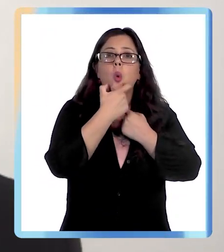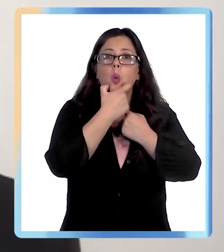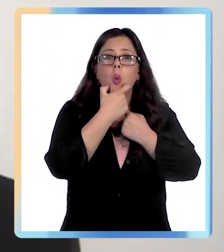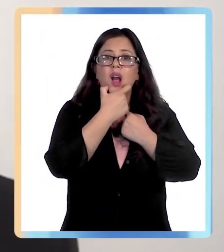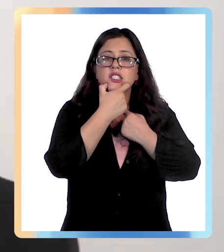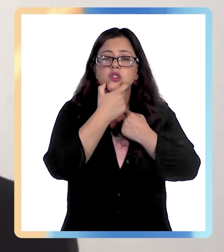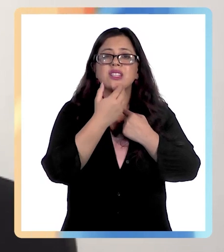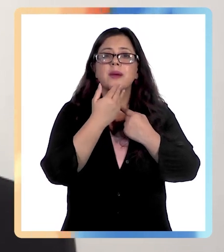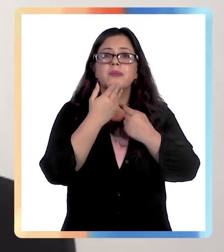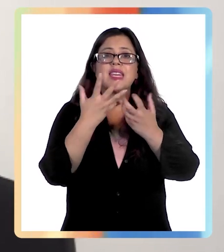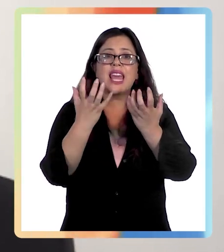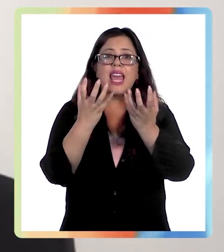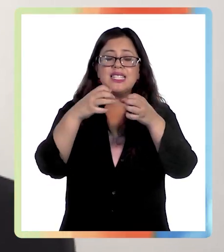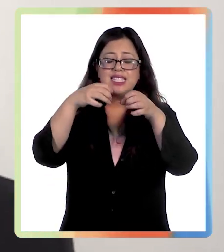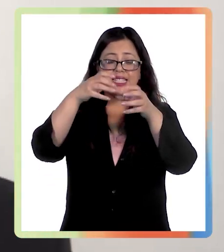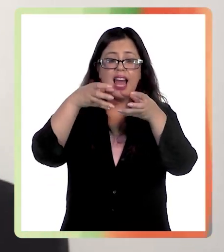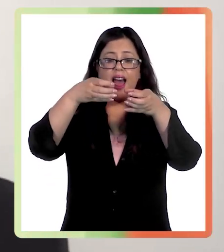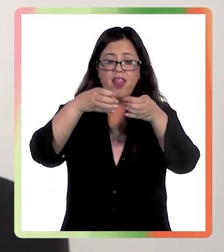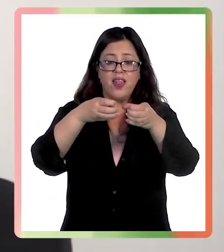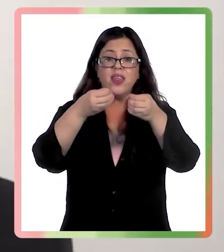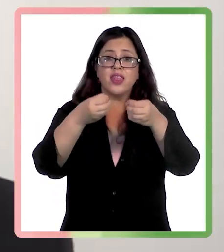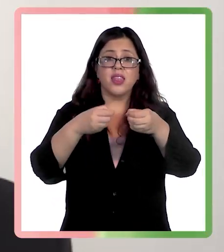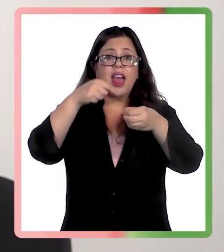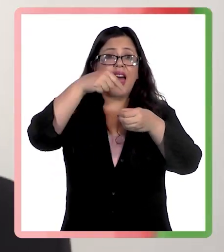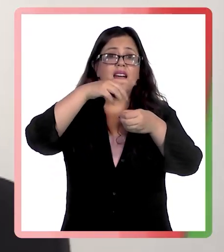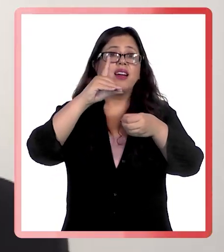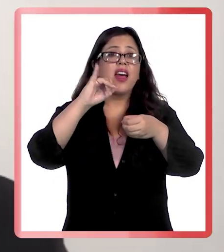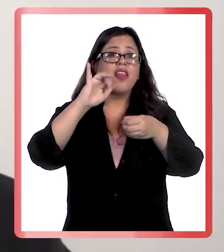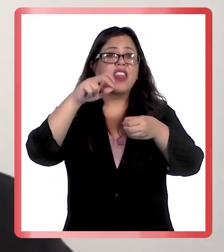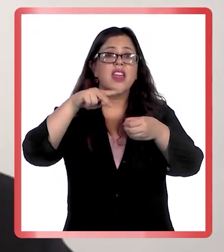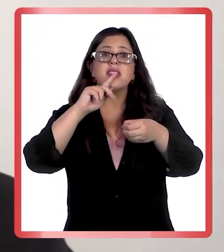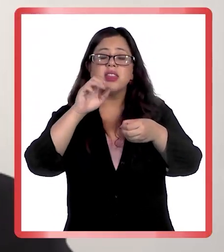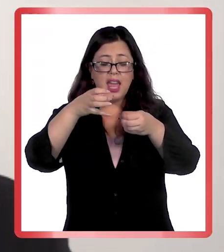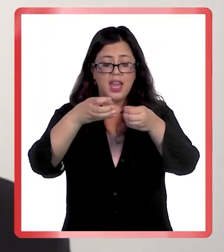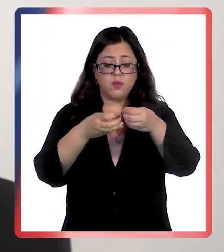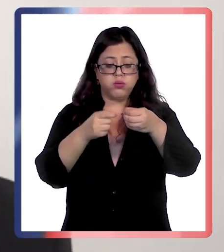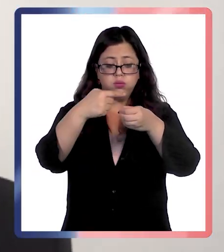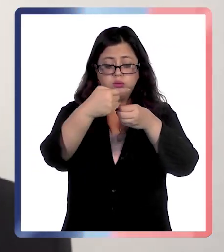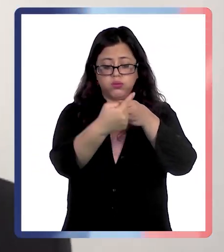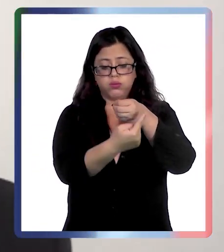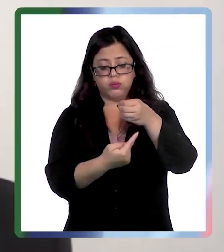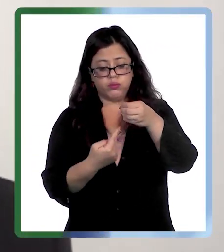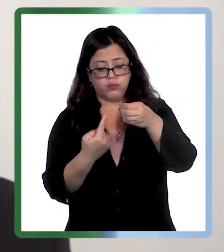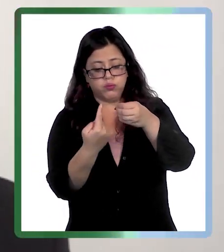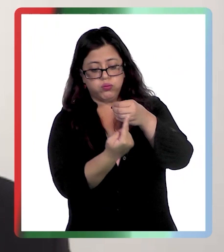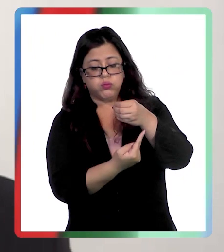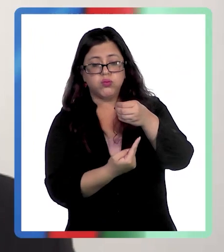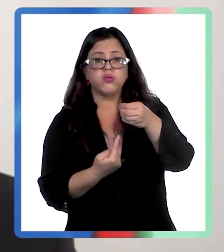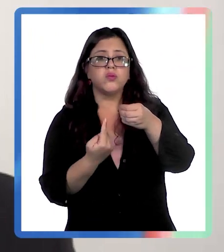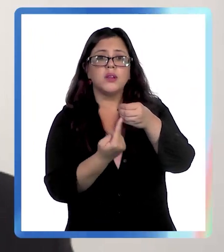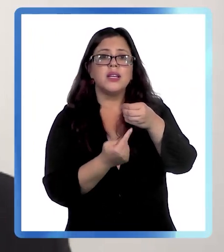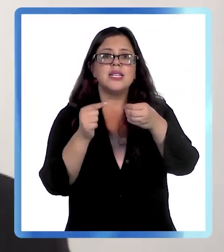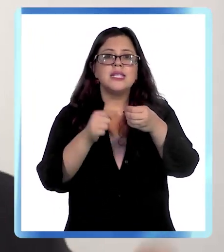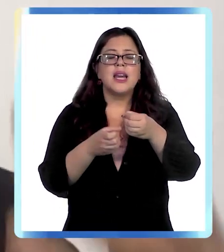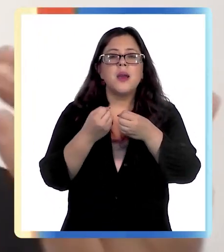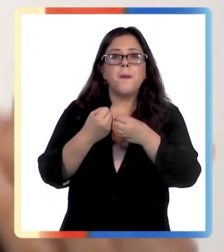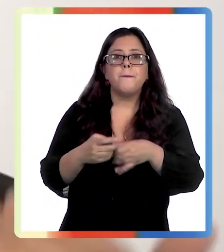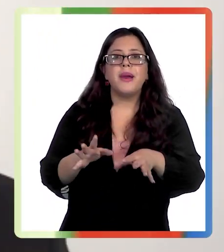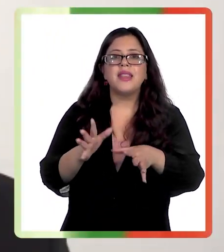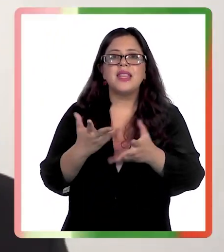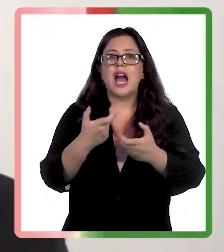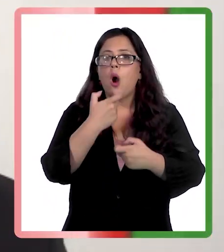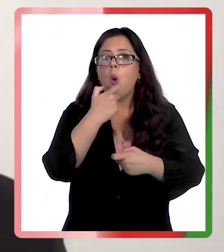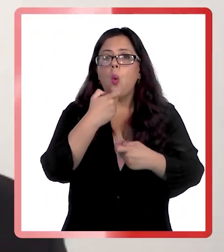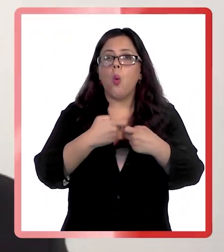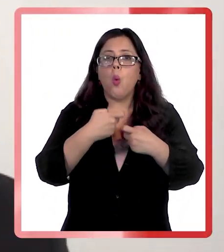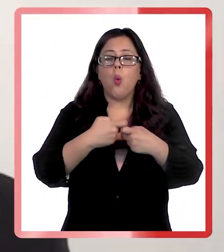encía básicamente es una enfermedad del periodonto de todos los tejidos que rodean al diente ya y produce pérdida